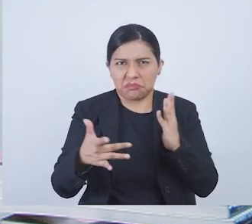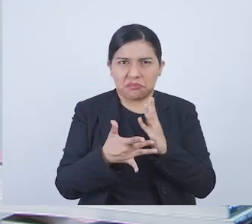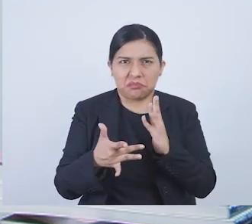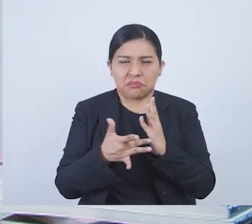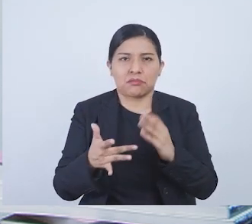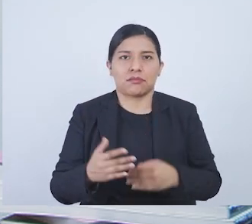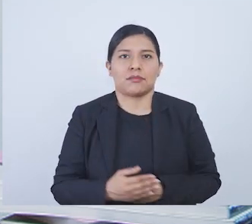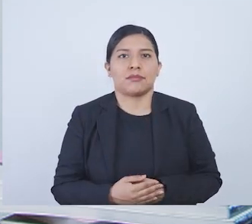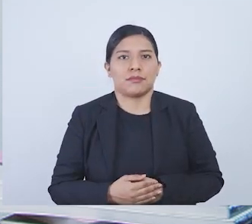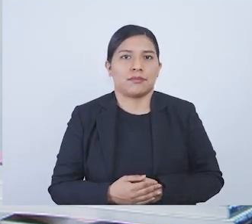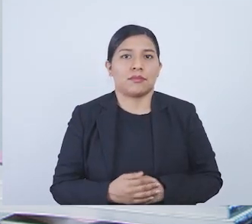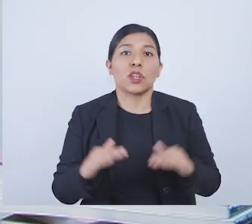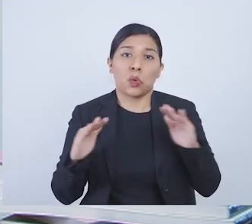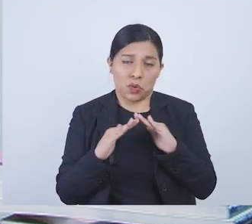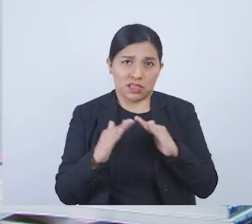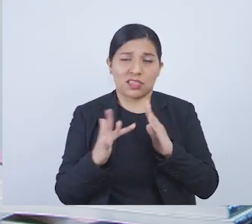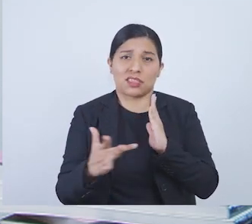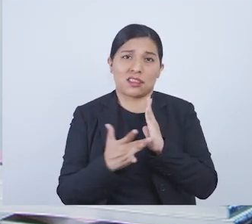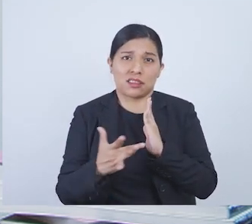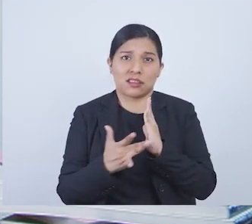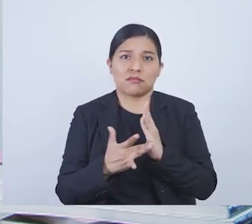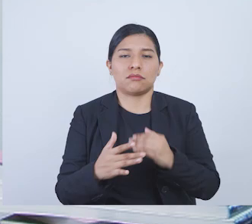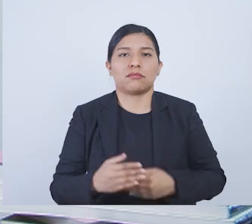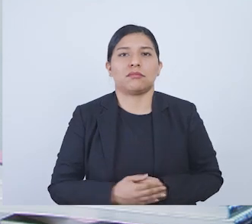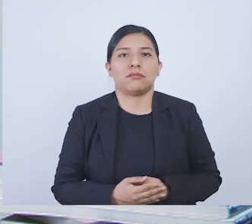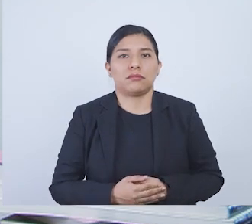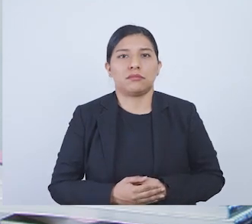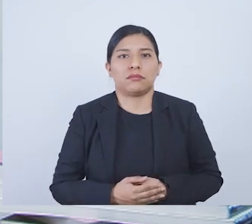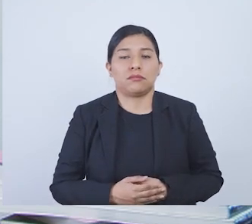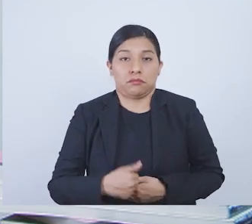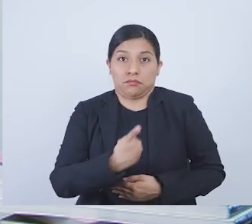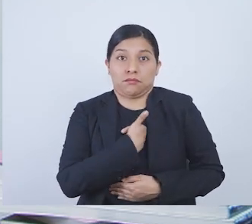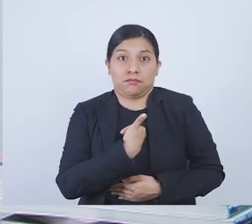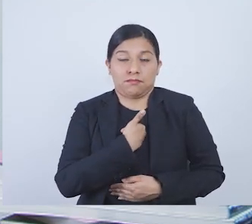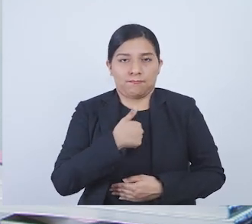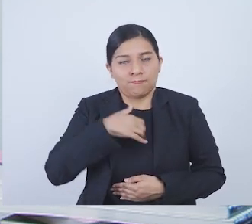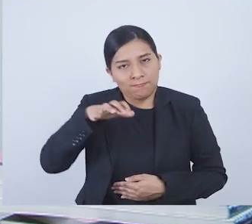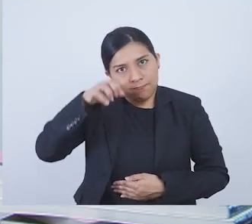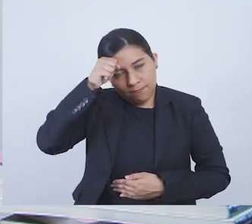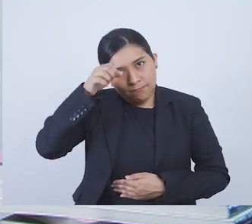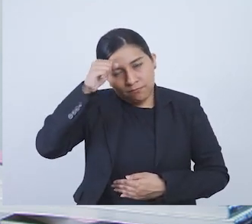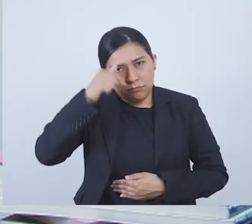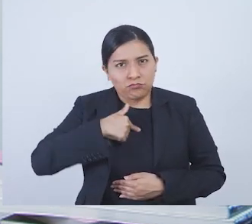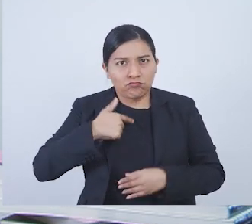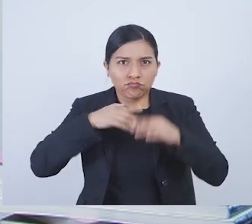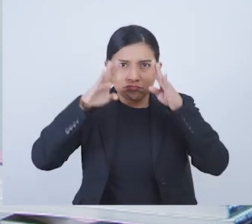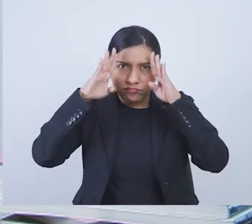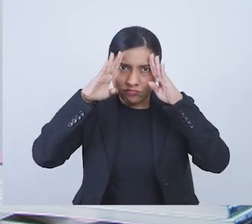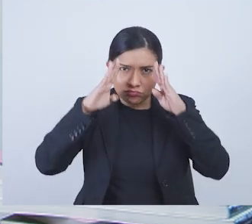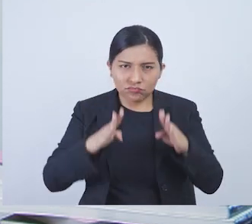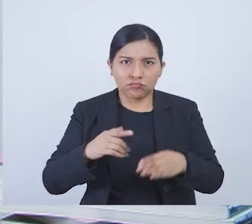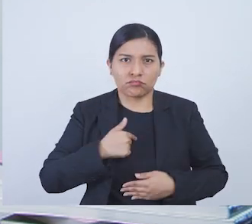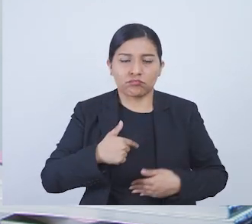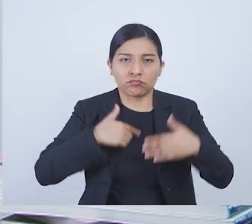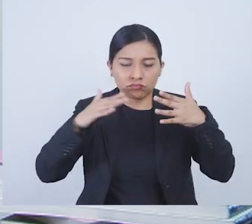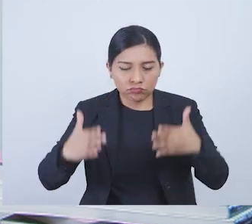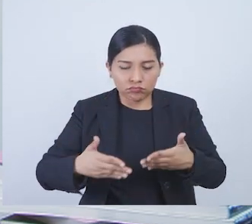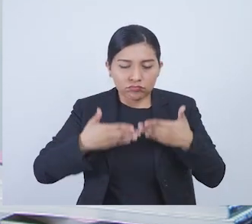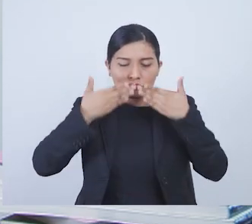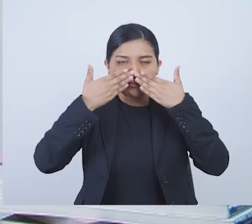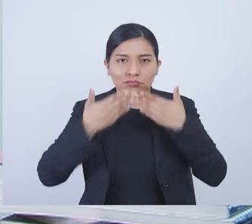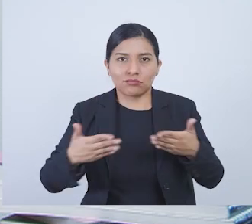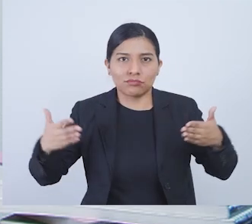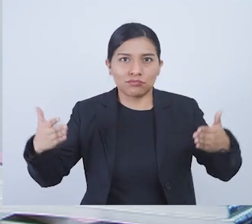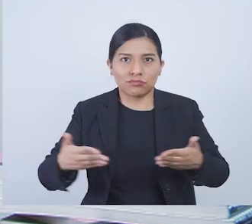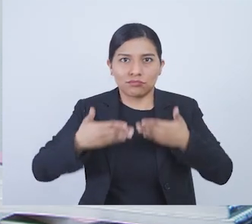son también técnicas que consisten en la propiocepción, en la concentración, en la respiración,